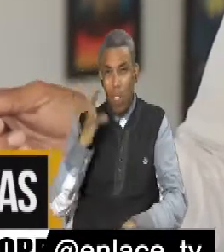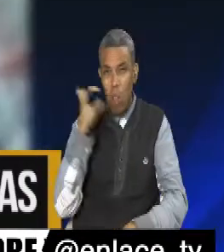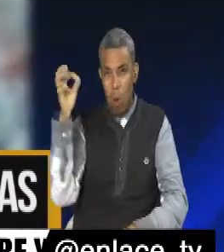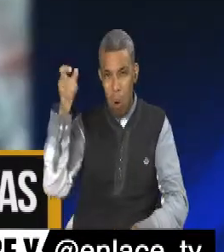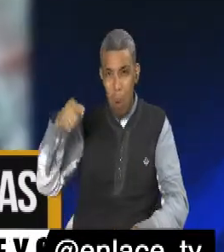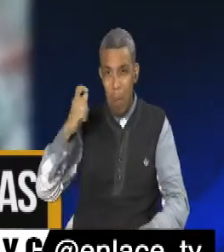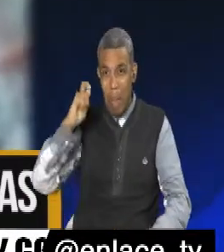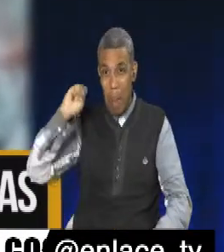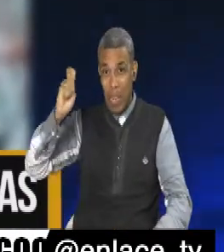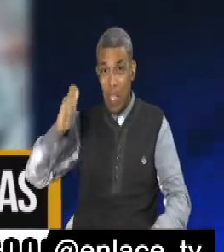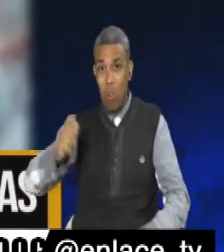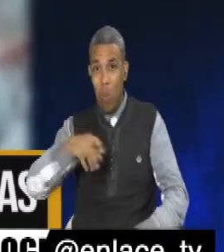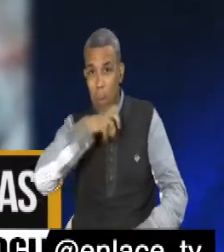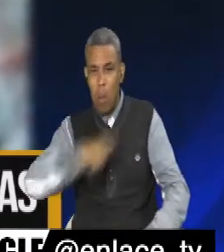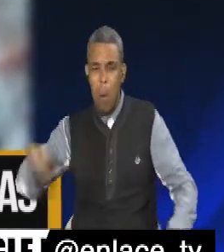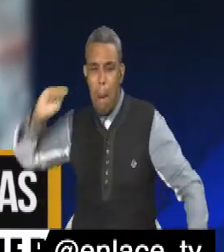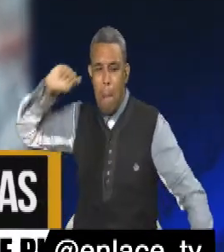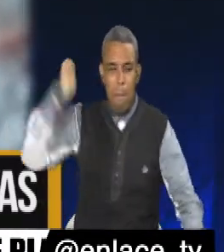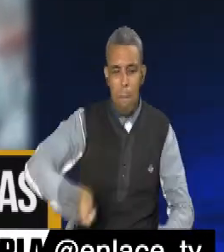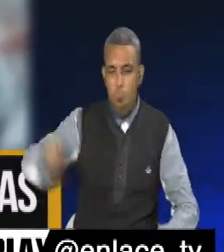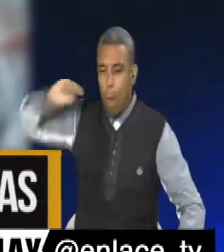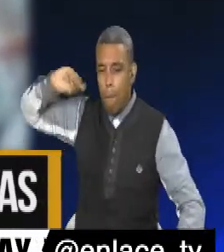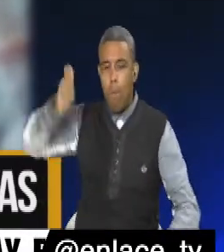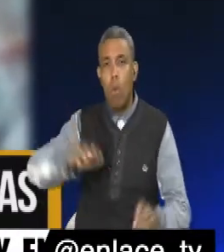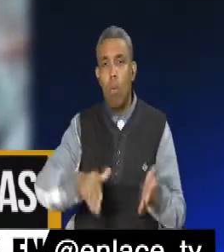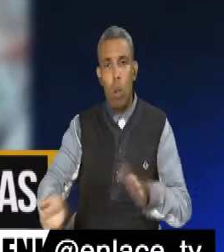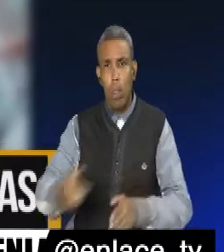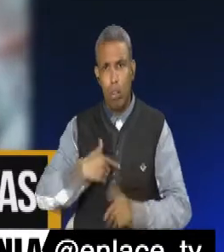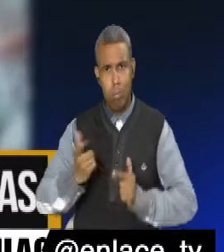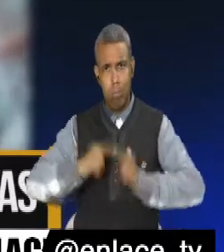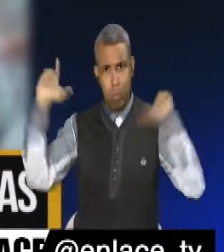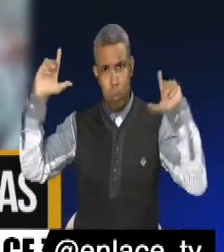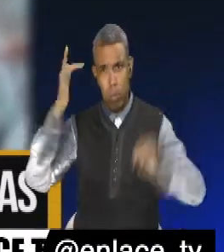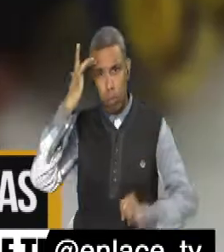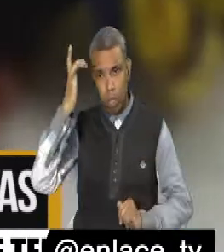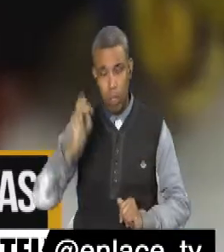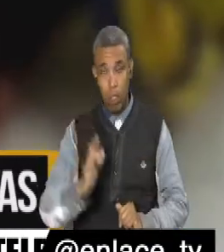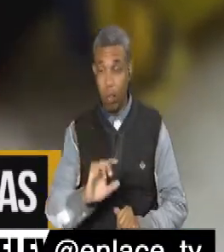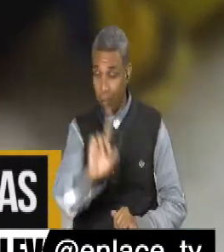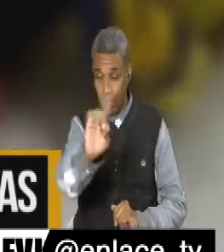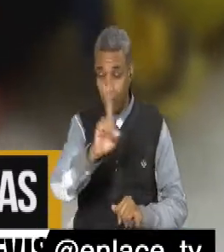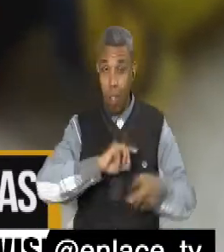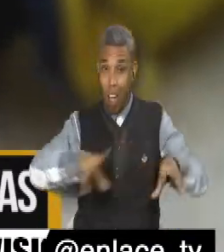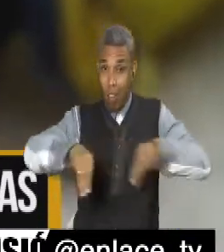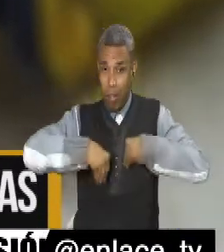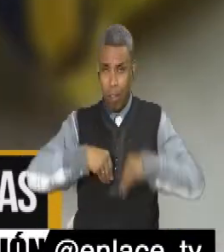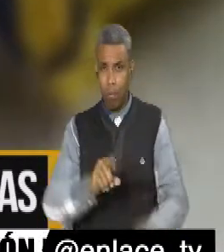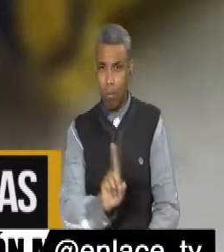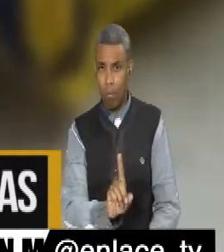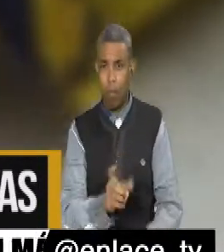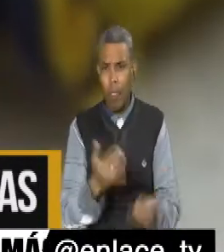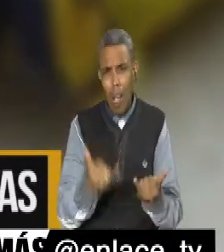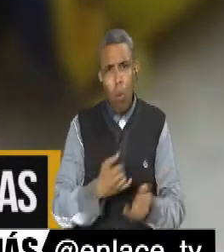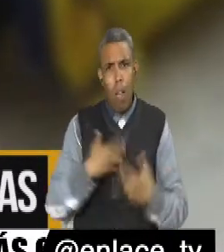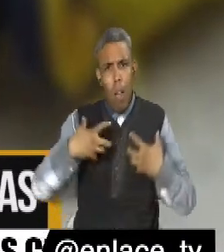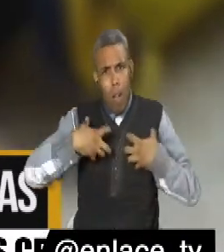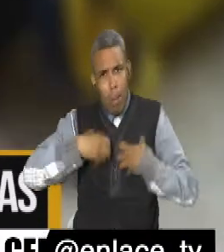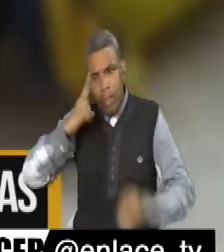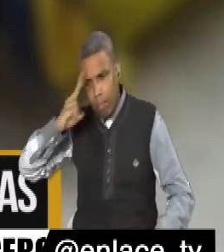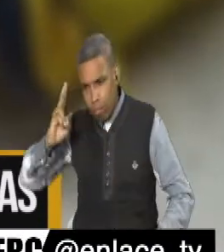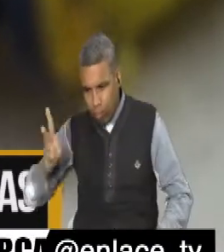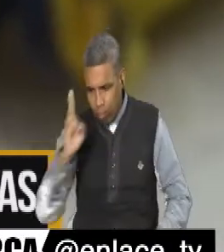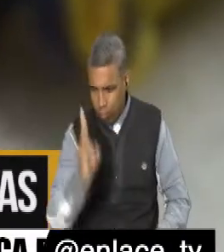y hay que dejar un precedente en nuestra ciudad. Desde la Junta Protectora de Animales se ha hecho un llamado para tener mayor respeto por estos seres